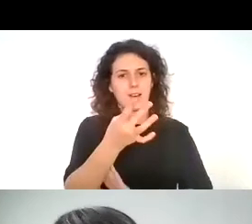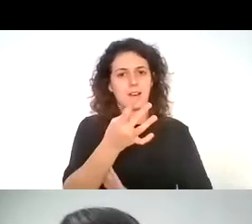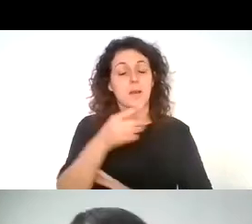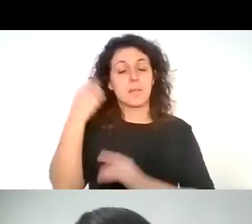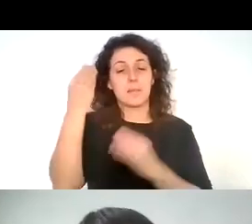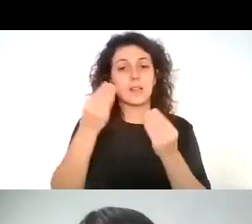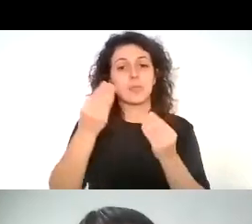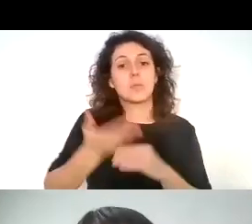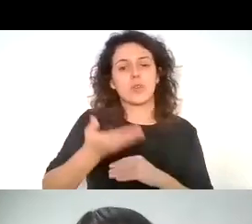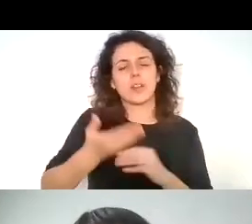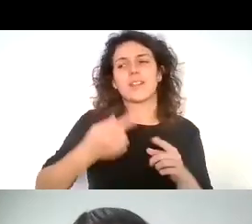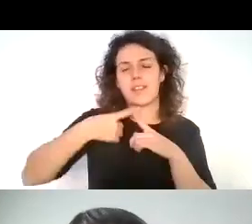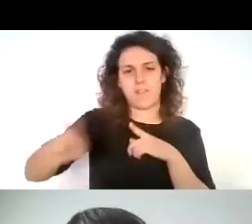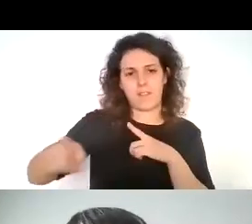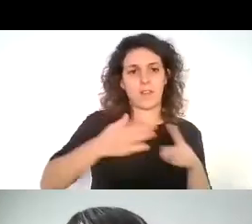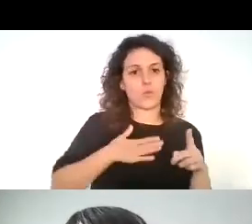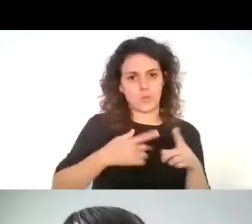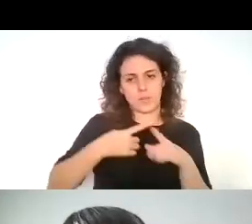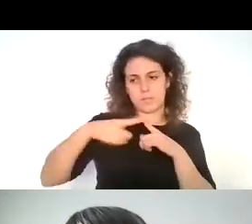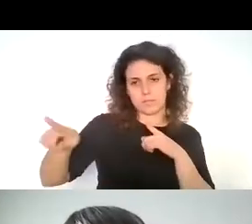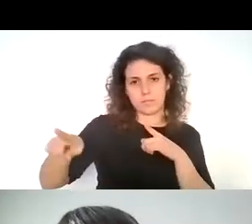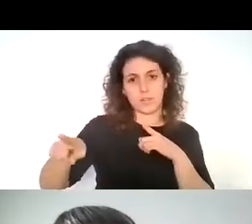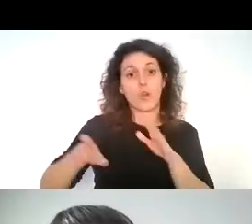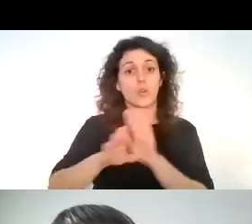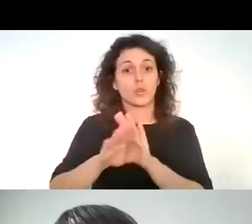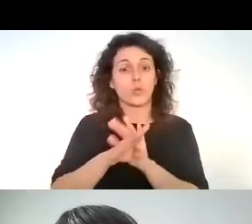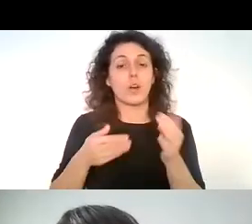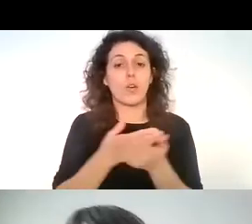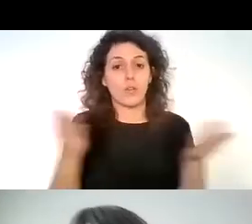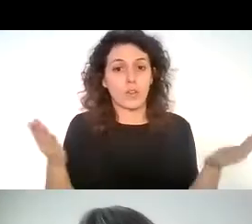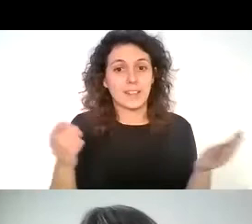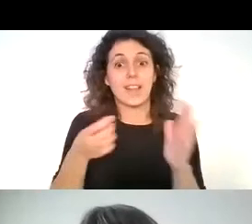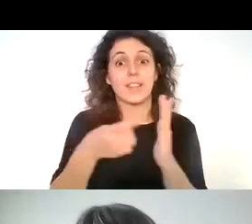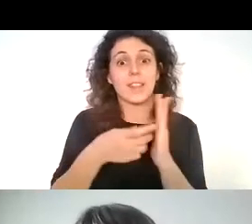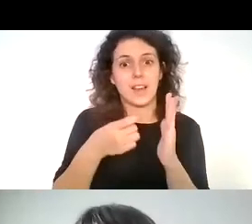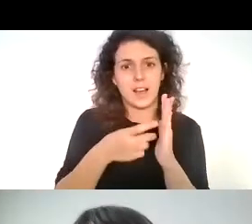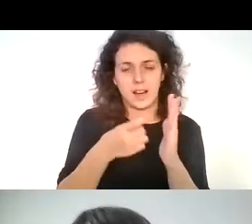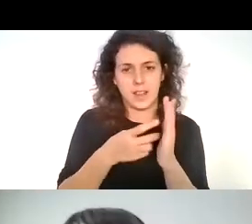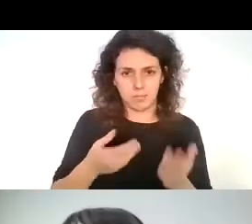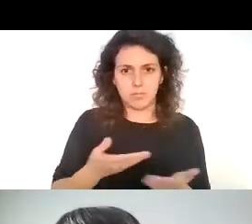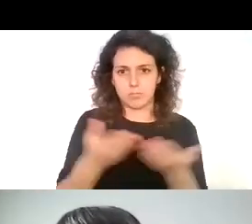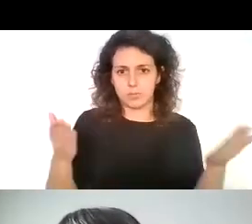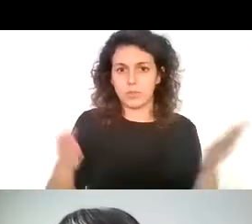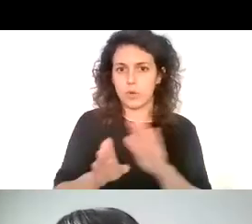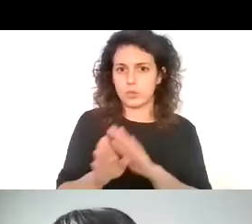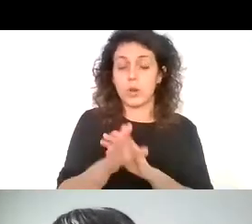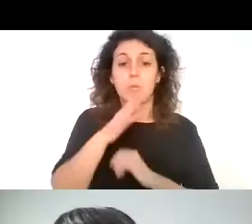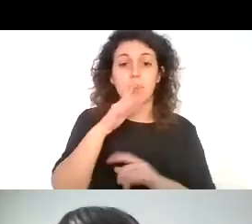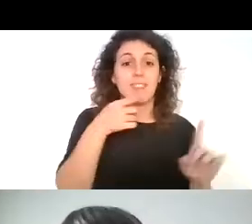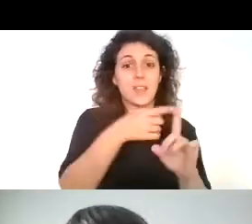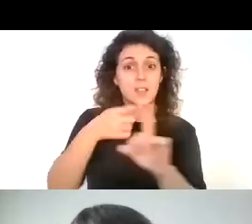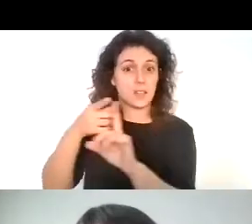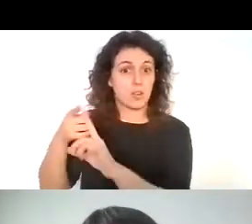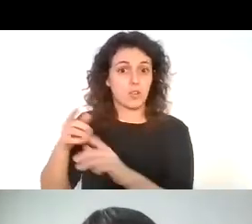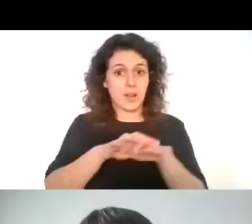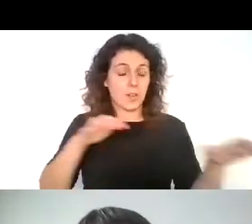diferenciarnos, seguir manteniendo una oferta y creando oferta de calidad, porque muchos destinos pues, estamos en el